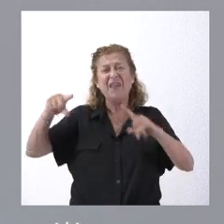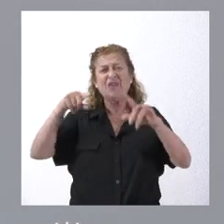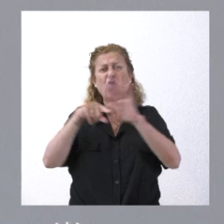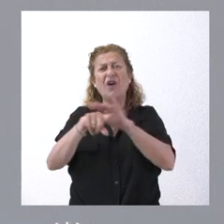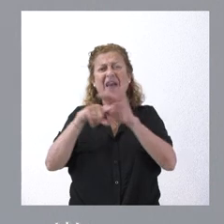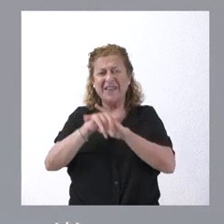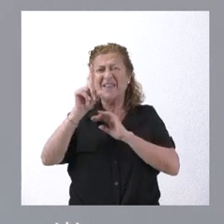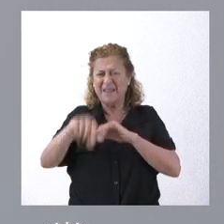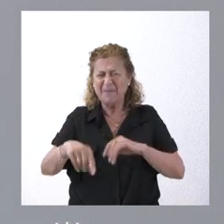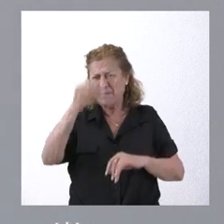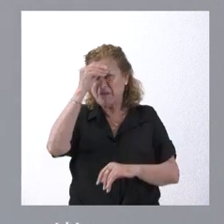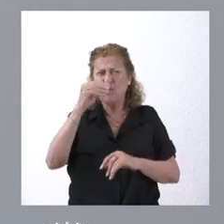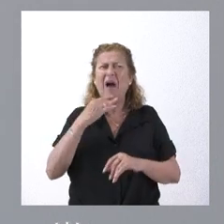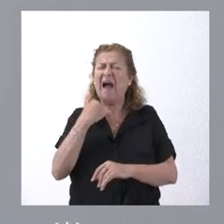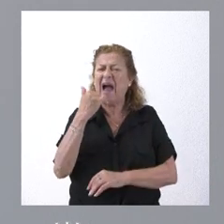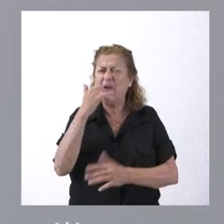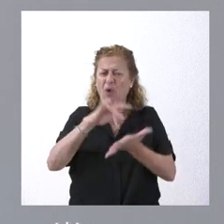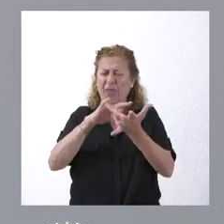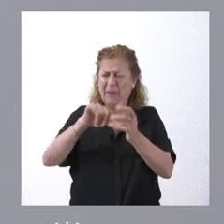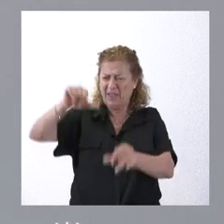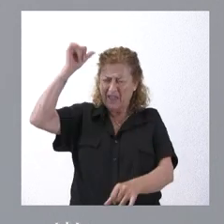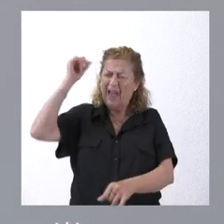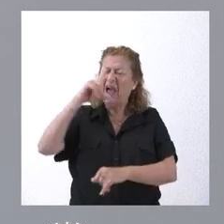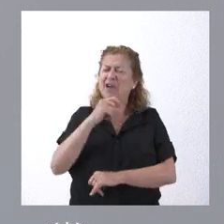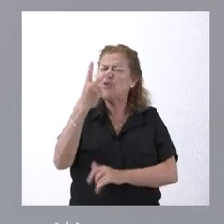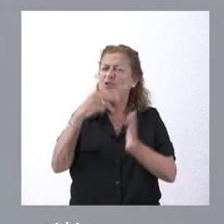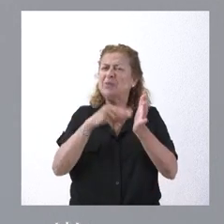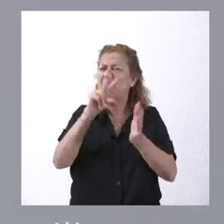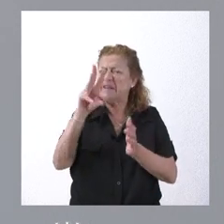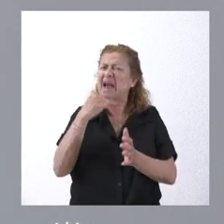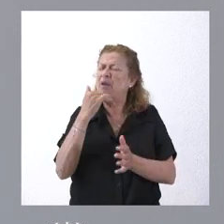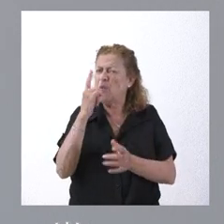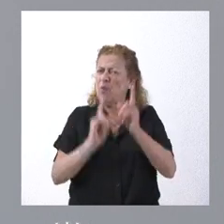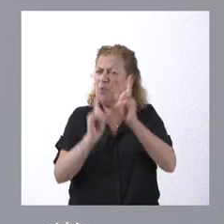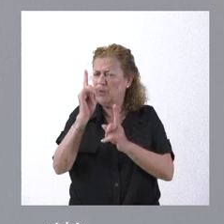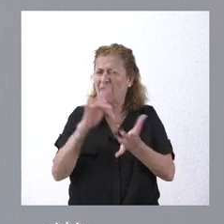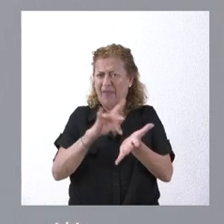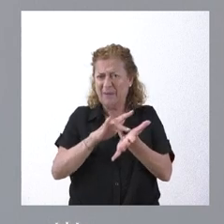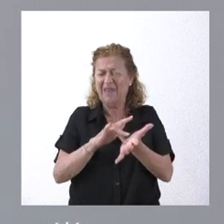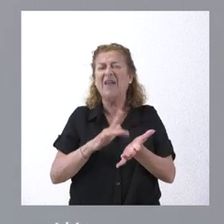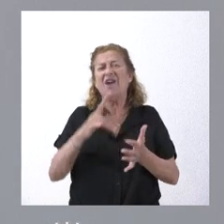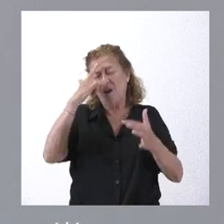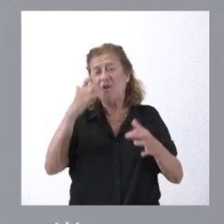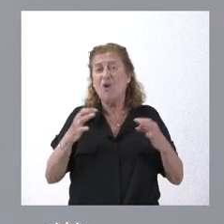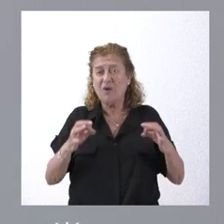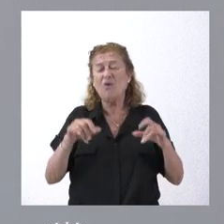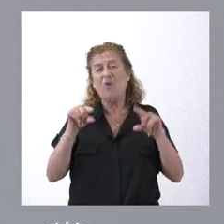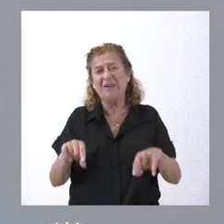caso de algún mes correspondiente a ese ejercicio. Lógicamente, en